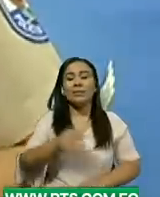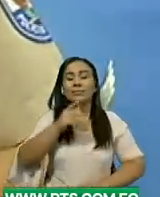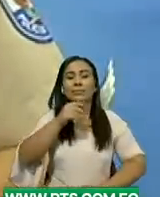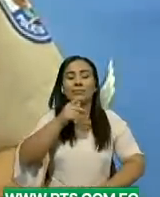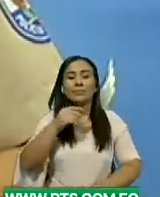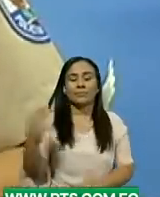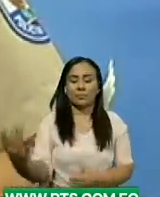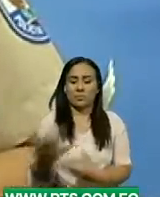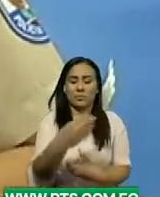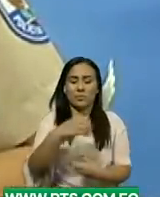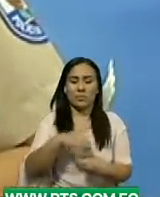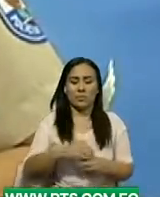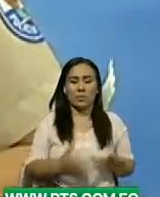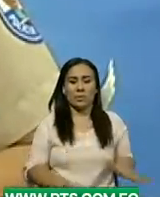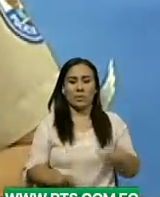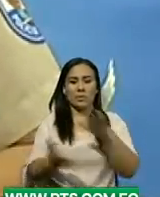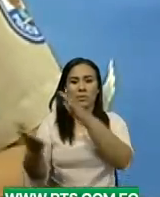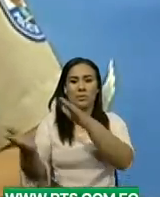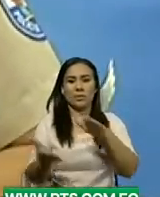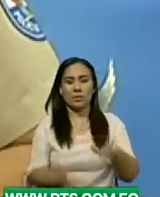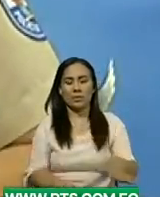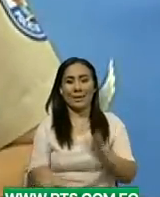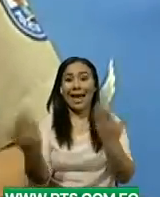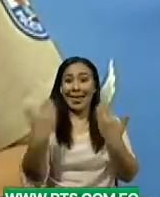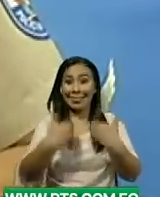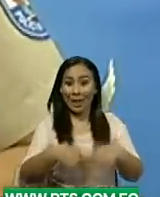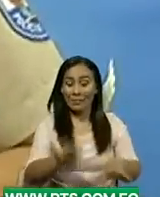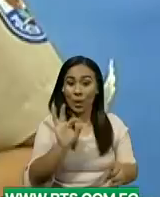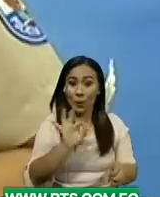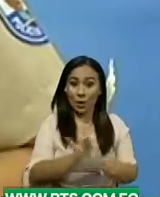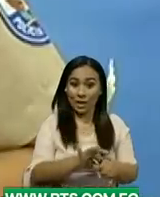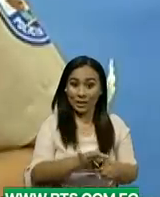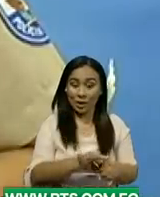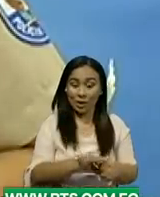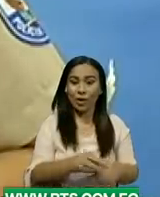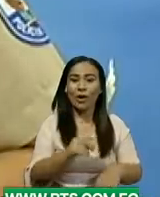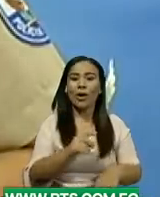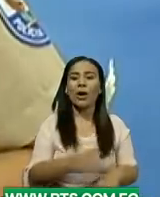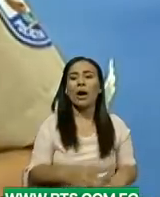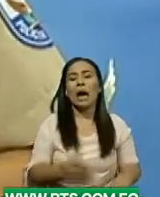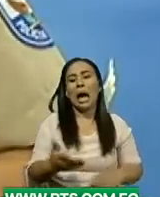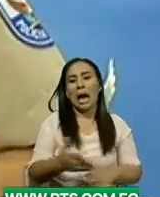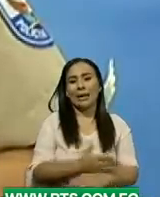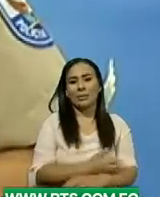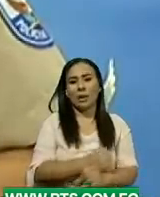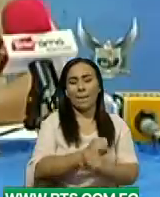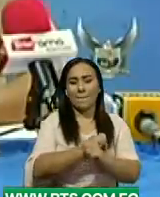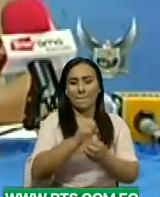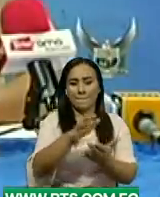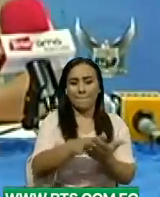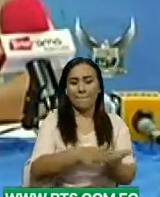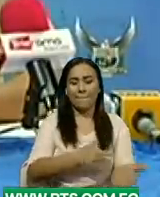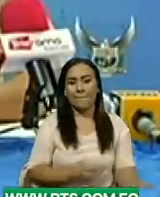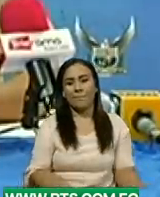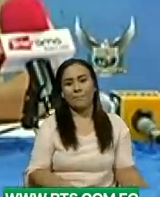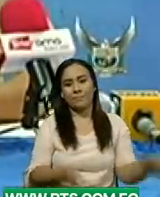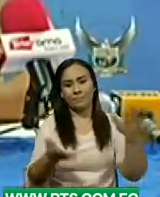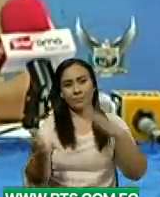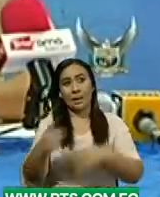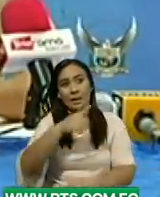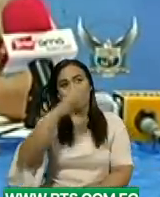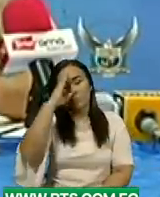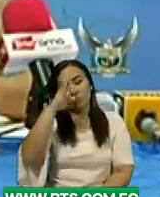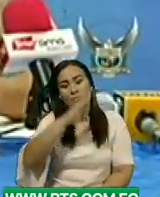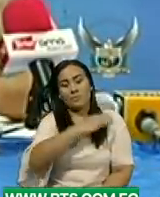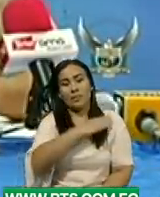y transportadores de las actas escrutadas que serán trasladadas a la delegación provincial. Asimismo, la general Tanya